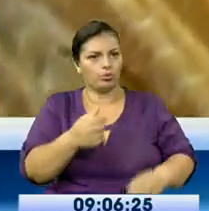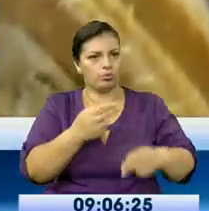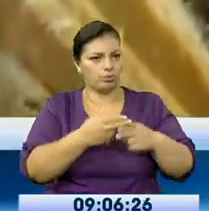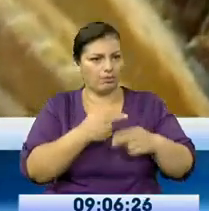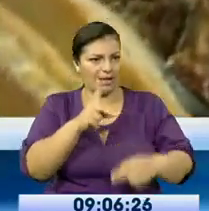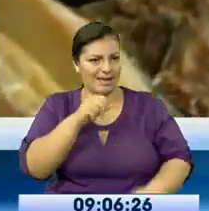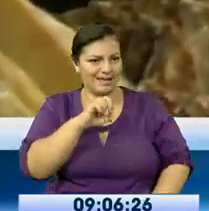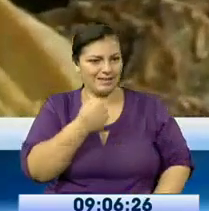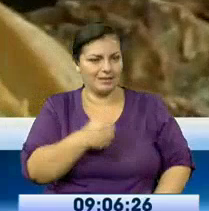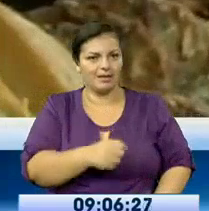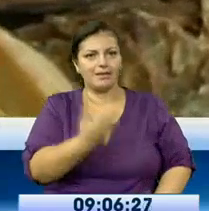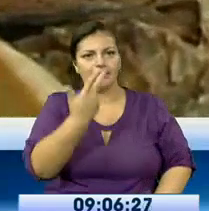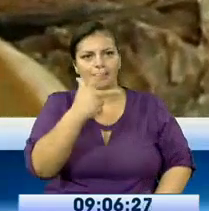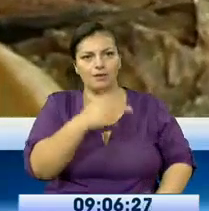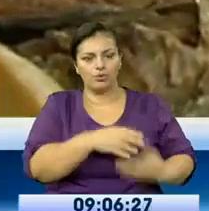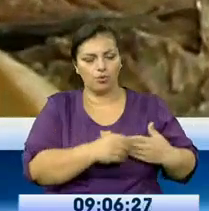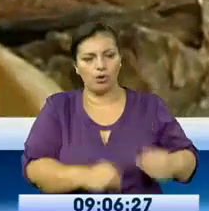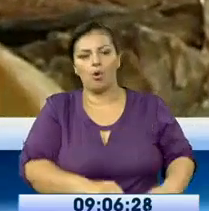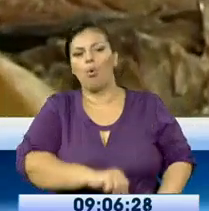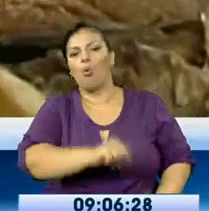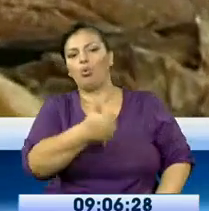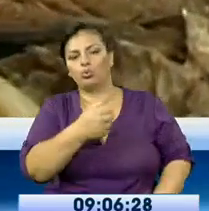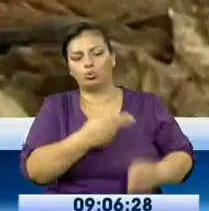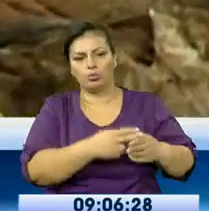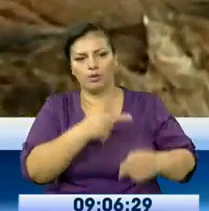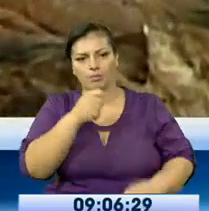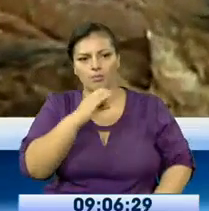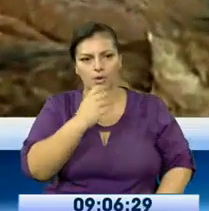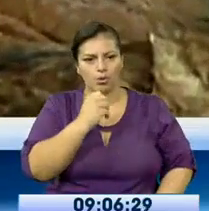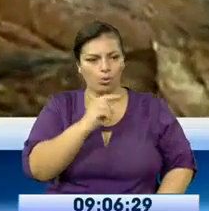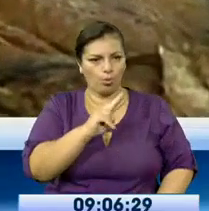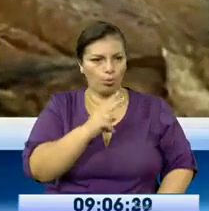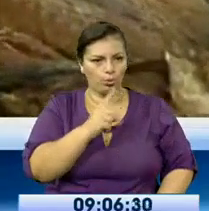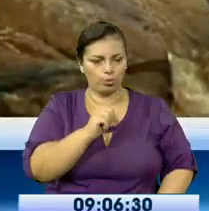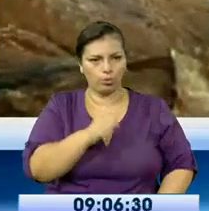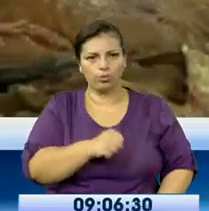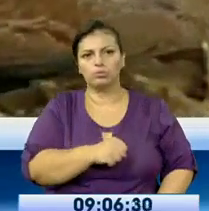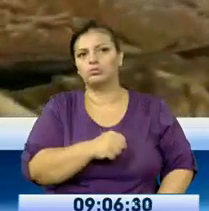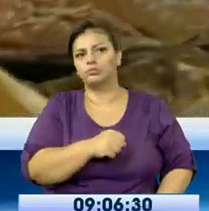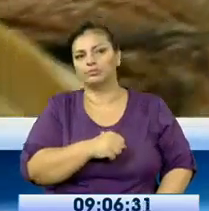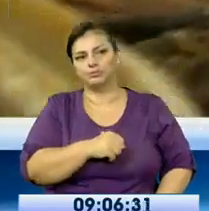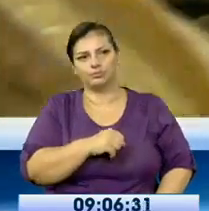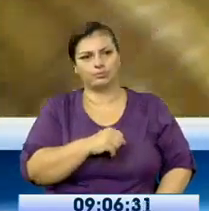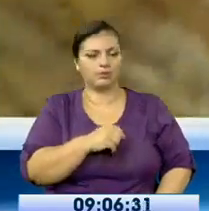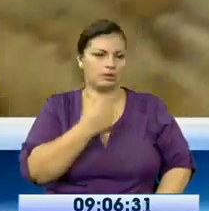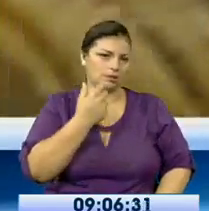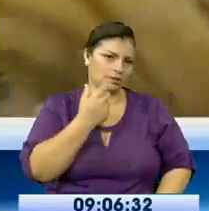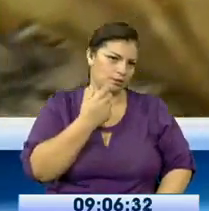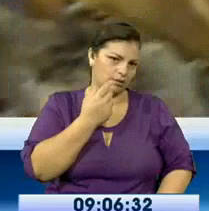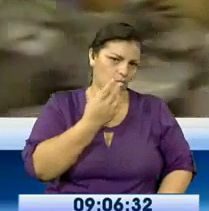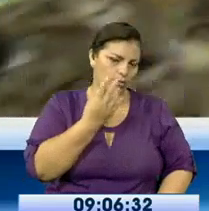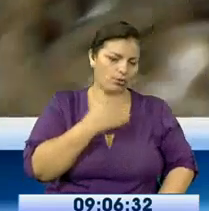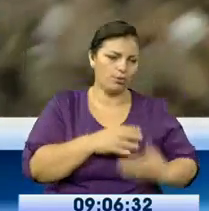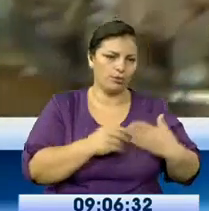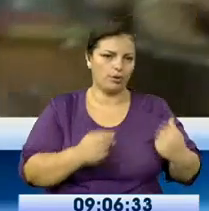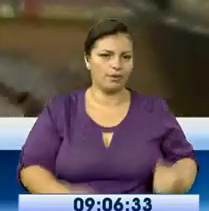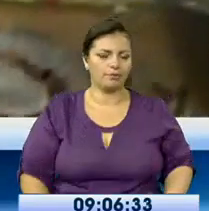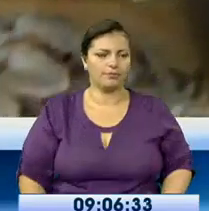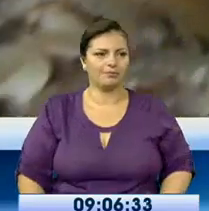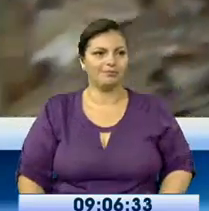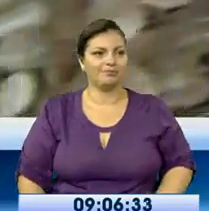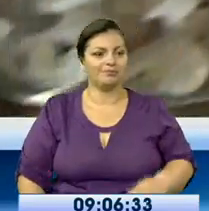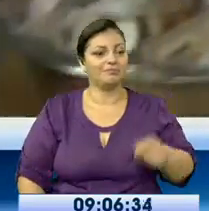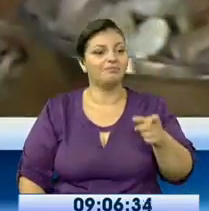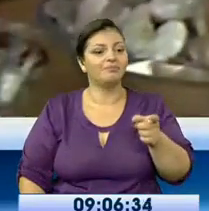$ el camarón vale 350 3 y 250 Está bueno ese camarón Ah camarón es grande fresquito a